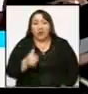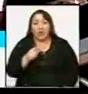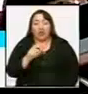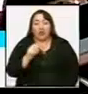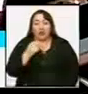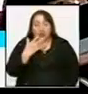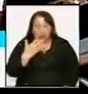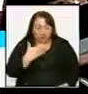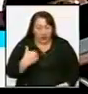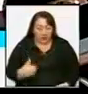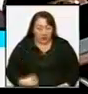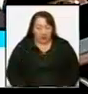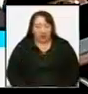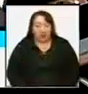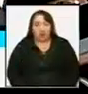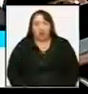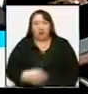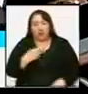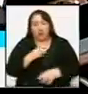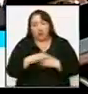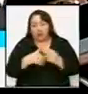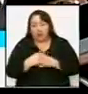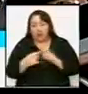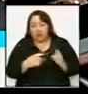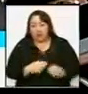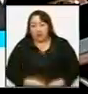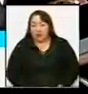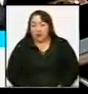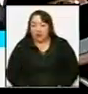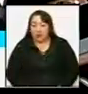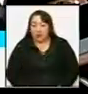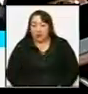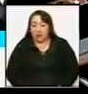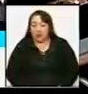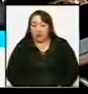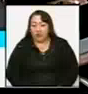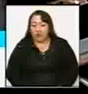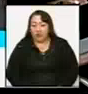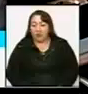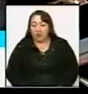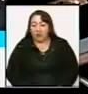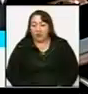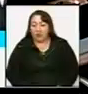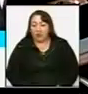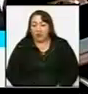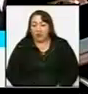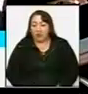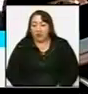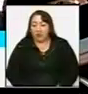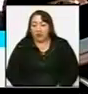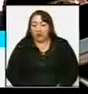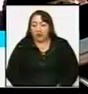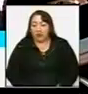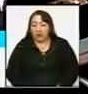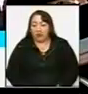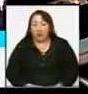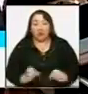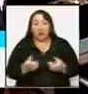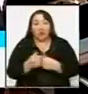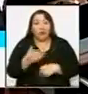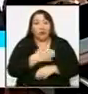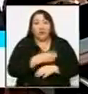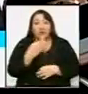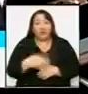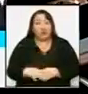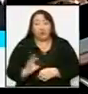Congresista Alcorta. Gracias, Presidenta. Con todo respeto, como estamos acá, estamos debatiendo, ¿no? Yo no estoy de acuerdo con lo que usted ha dicho en absoluto para nada. Porque por eso lo han llevado a cabo todo el